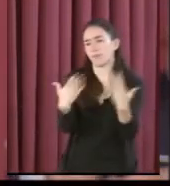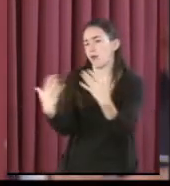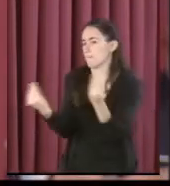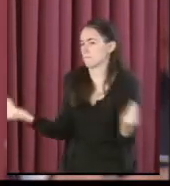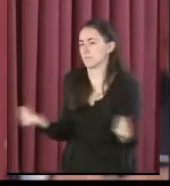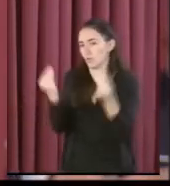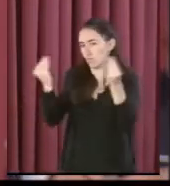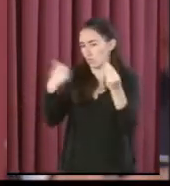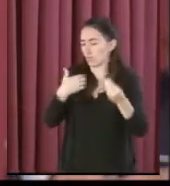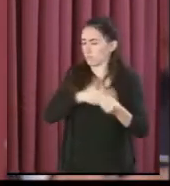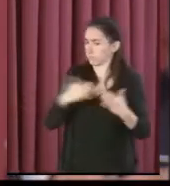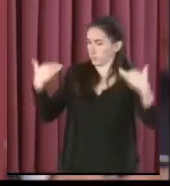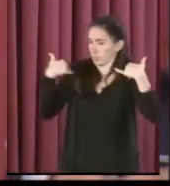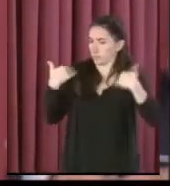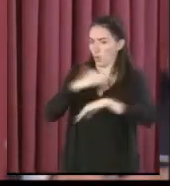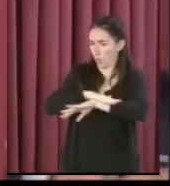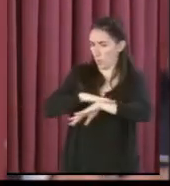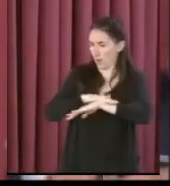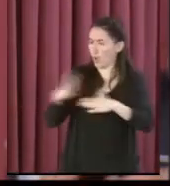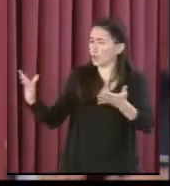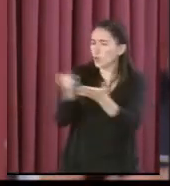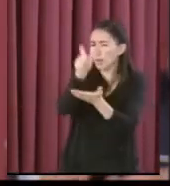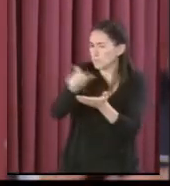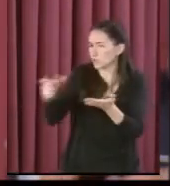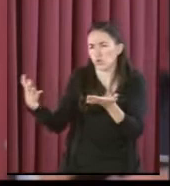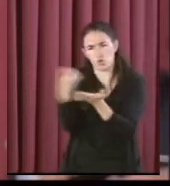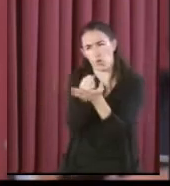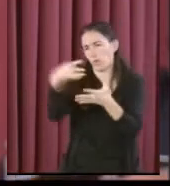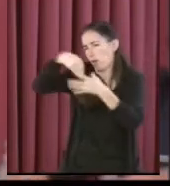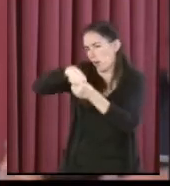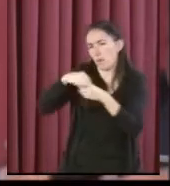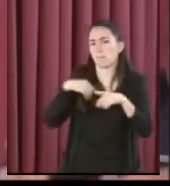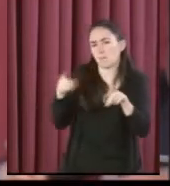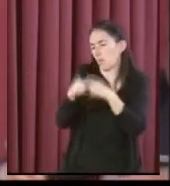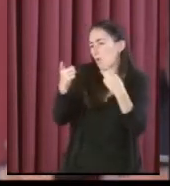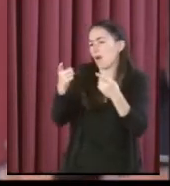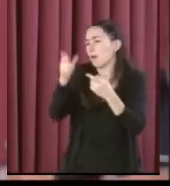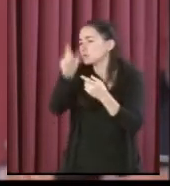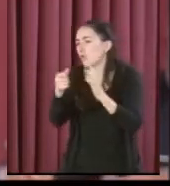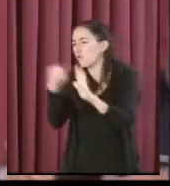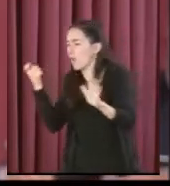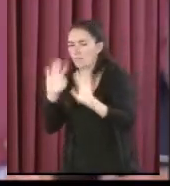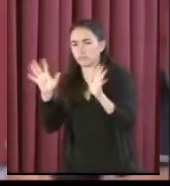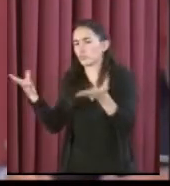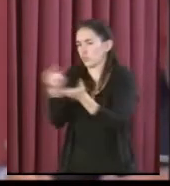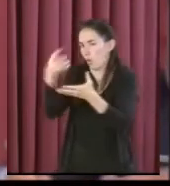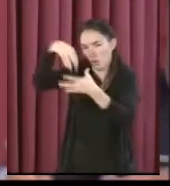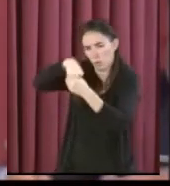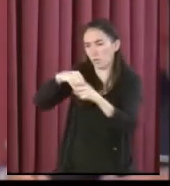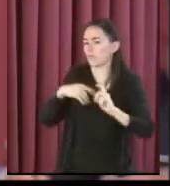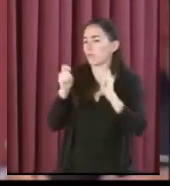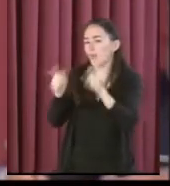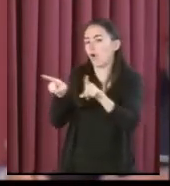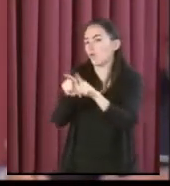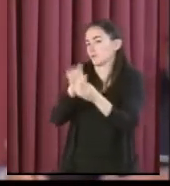cabe absolutamente ninguna excepción, bajo una concepción de la política como servicio público al conjunto de la